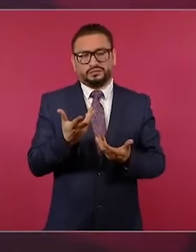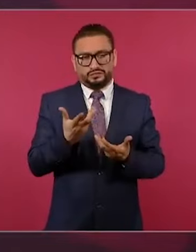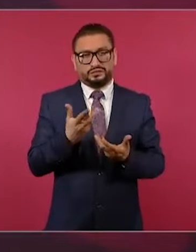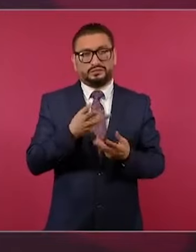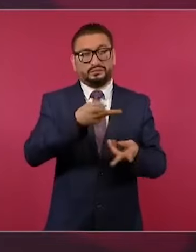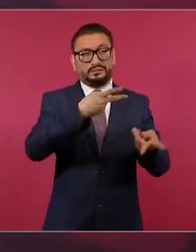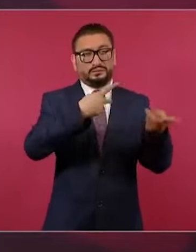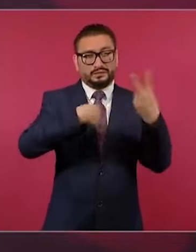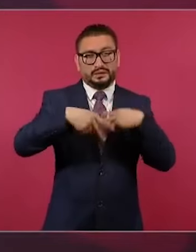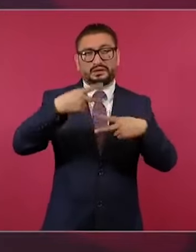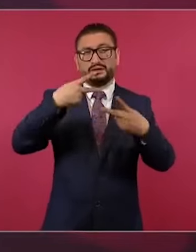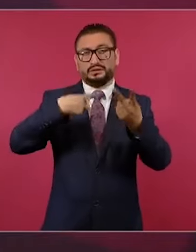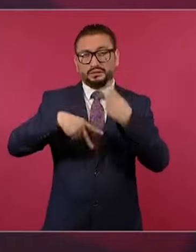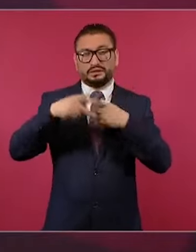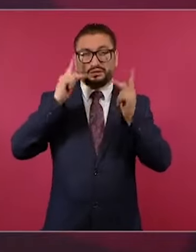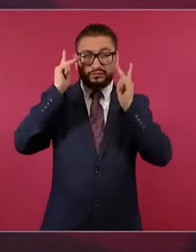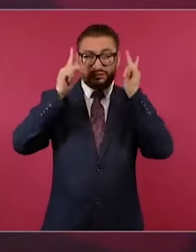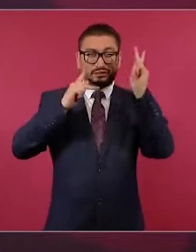que lleguen, que